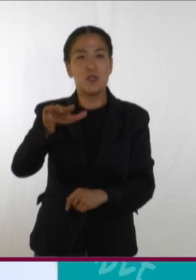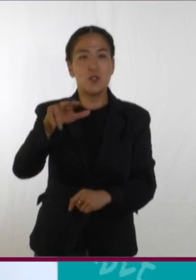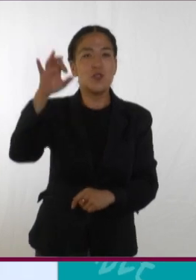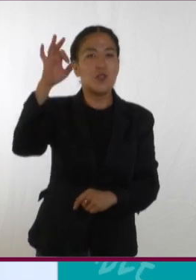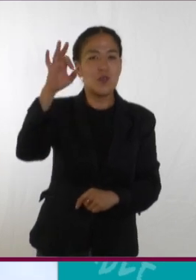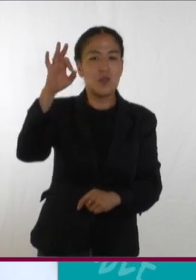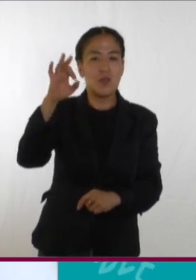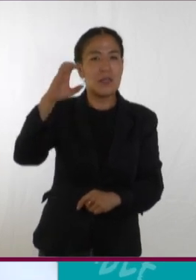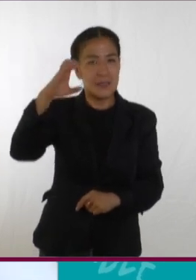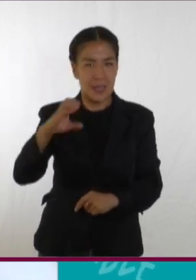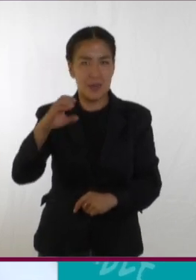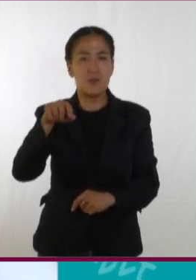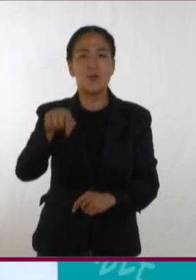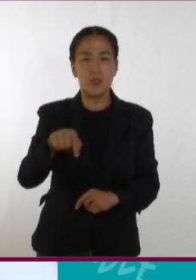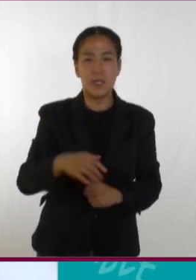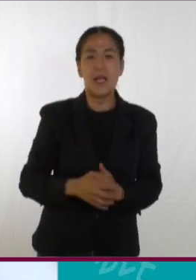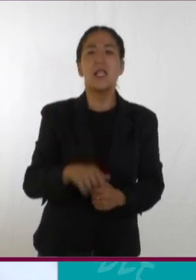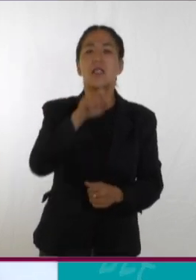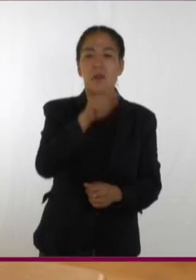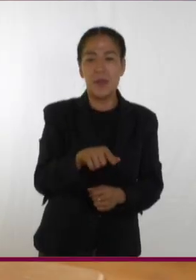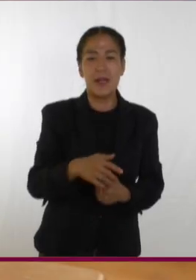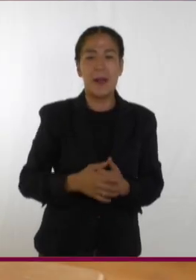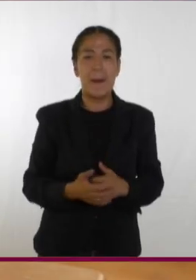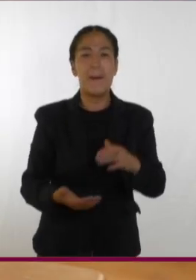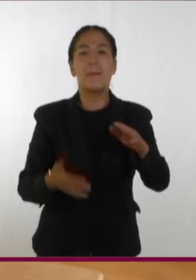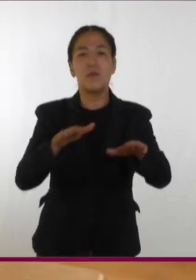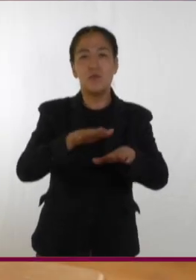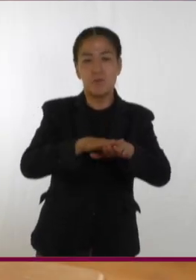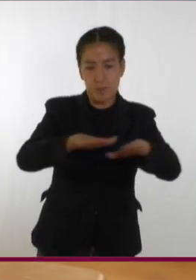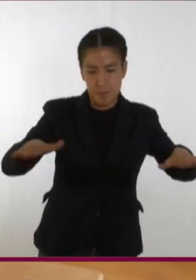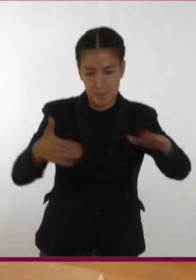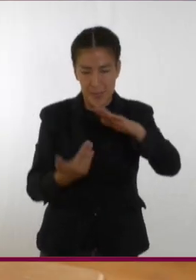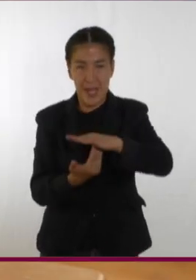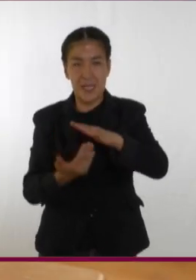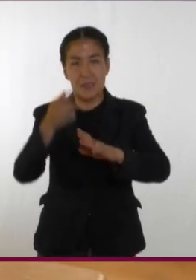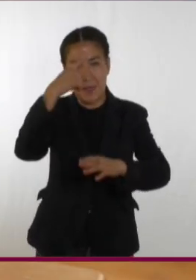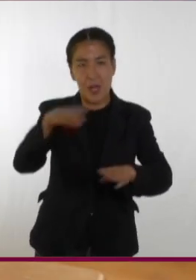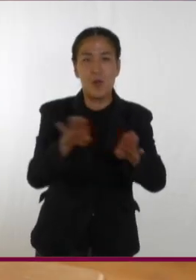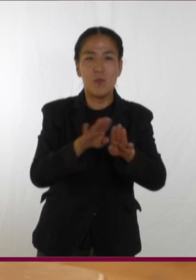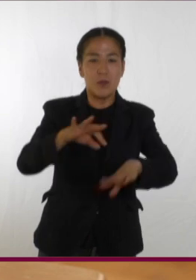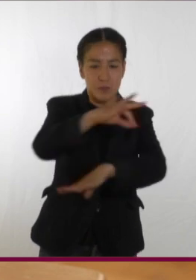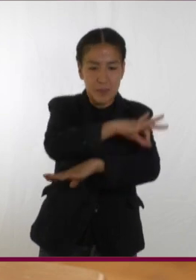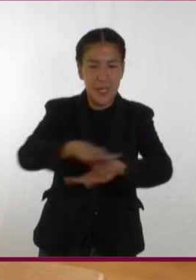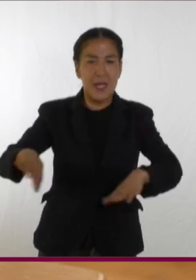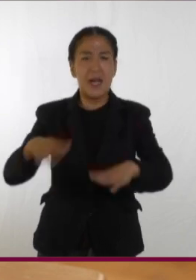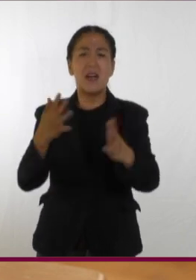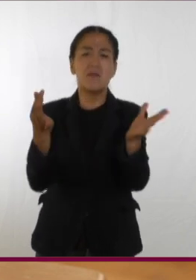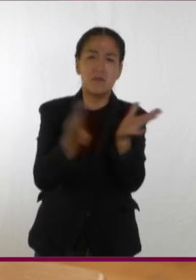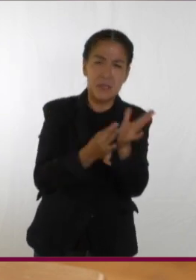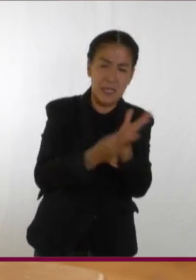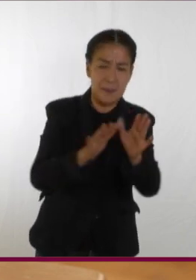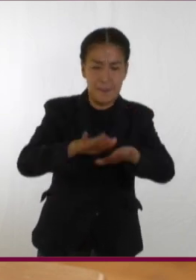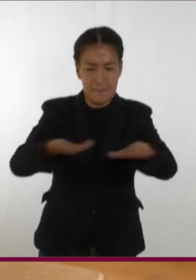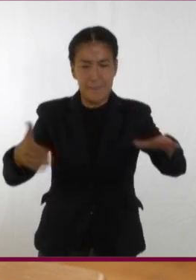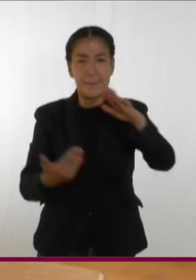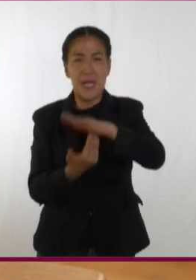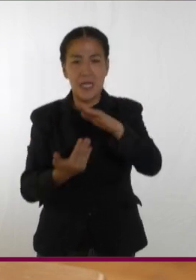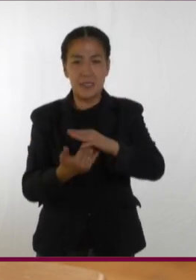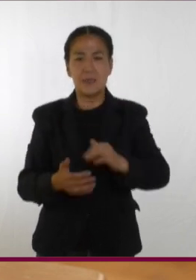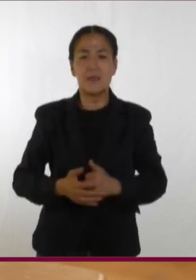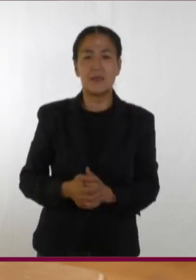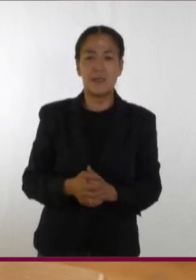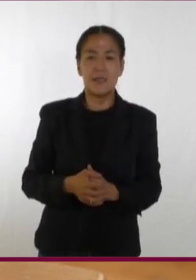ambiente será de 14 a 18 grados centígrados. Vamos a necesitar también pues, una mesa de trabajo, puede ser de superficie de